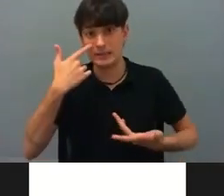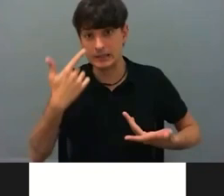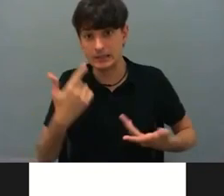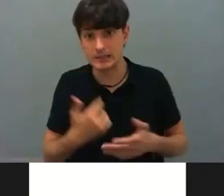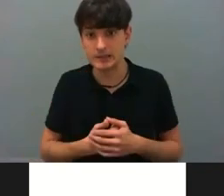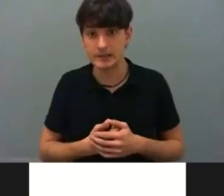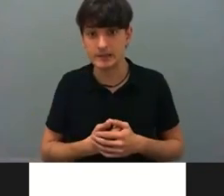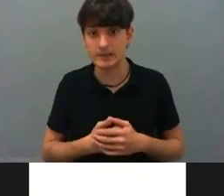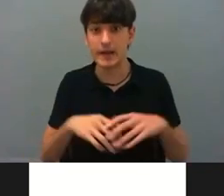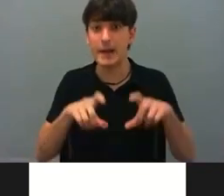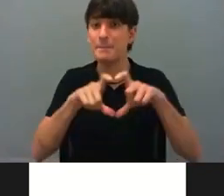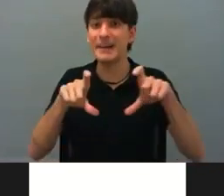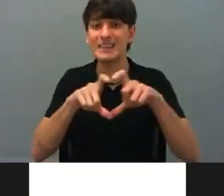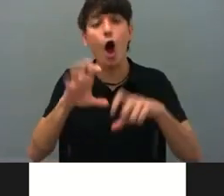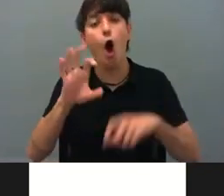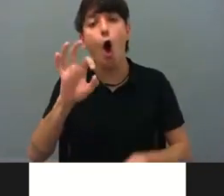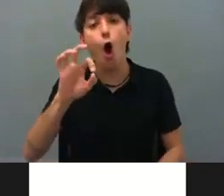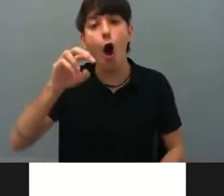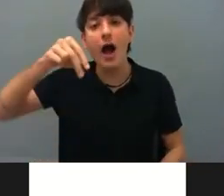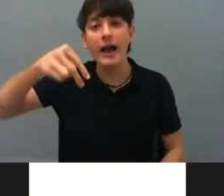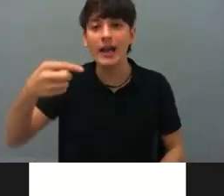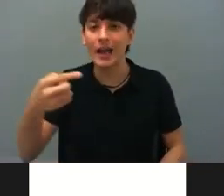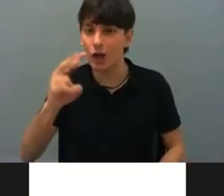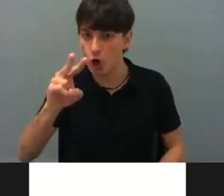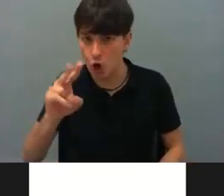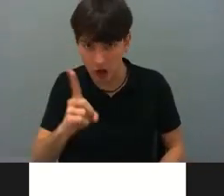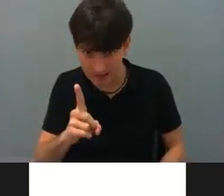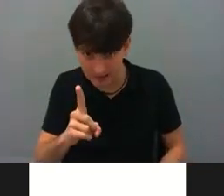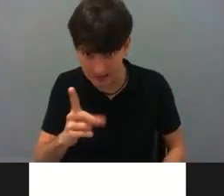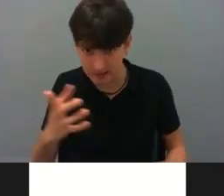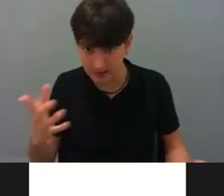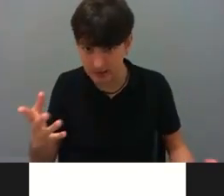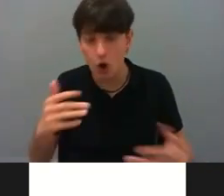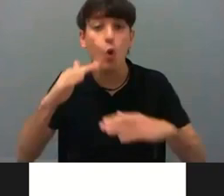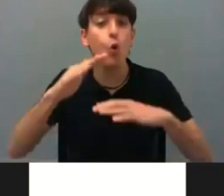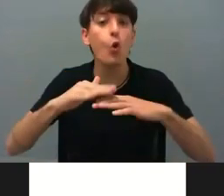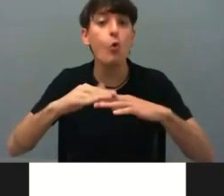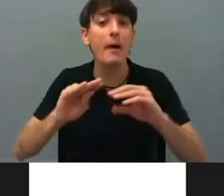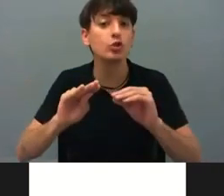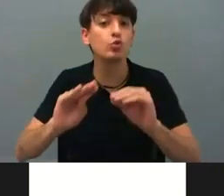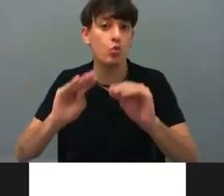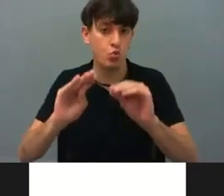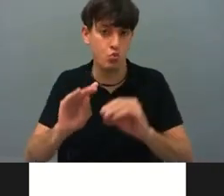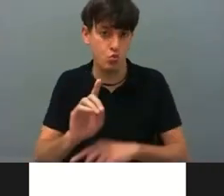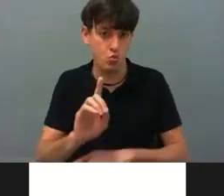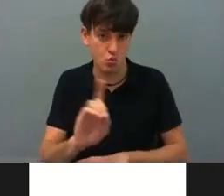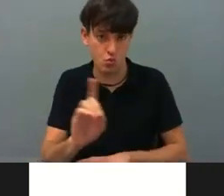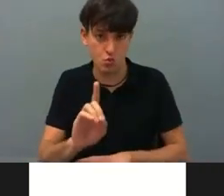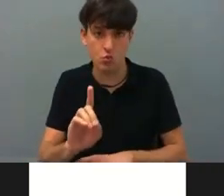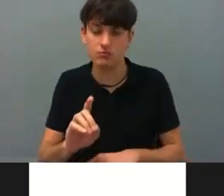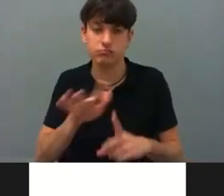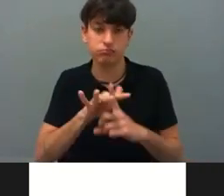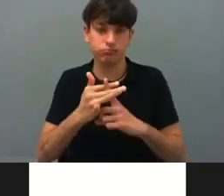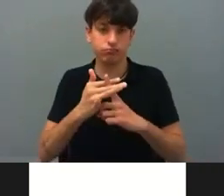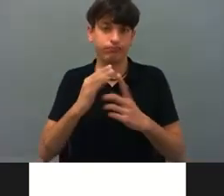repito, una empresa no es una ONG. Te dan más tiempo, pero al final y al cabo ellos tampoco tienen la culpa de tus circunstancias personales. Y